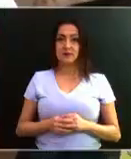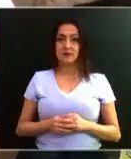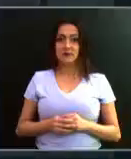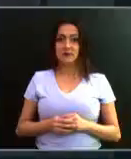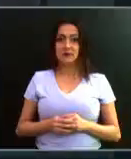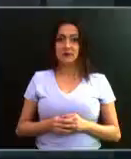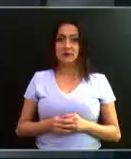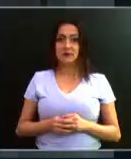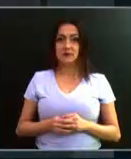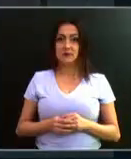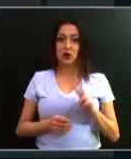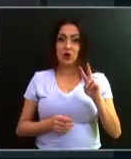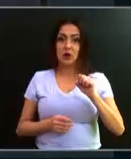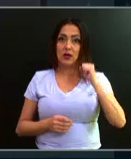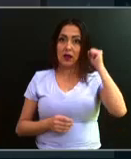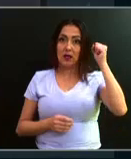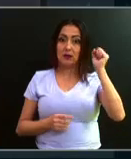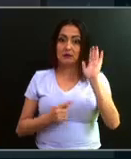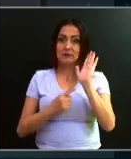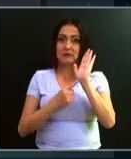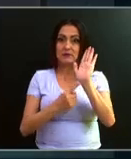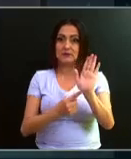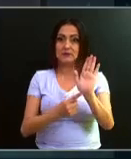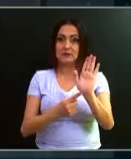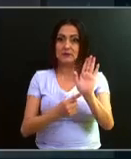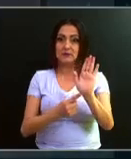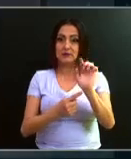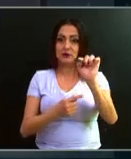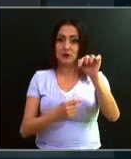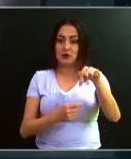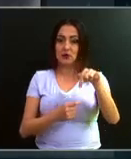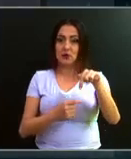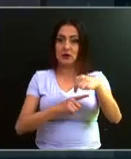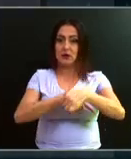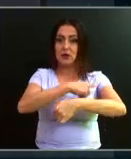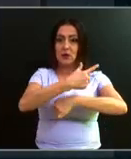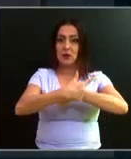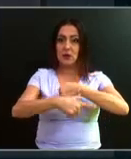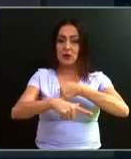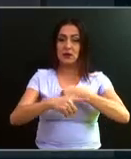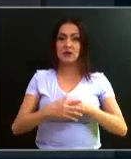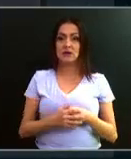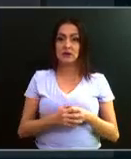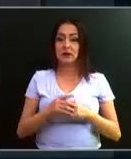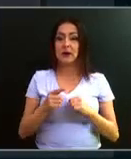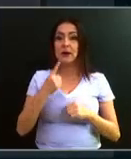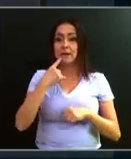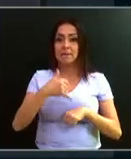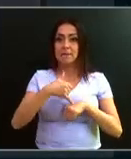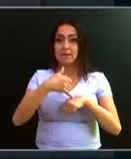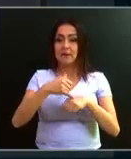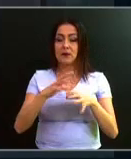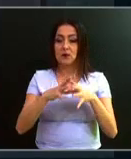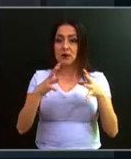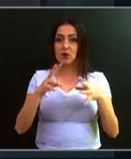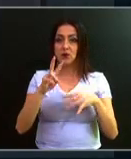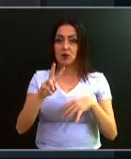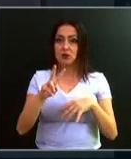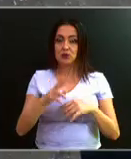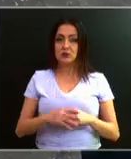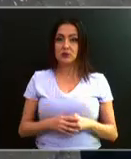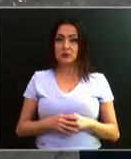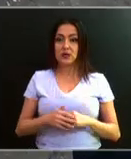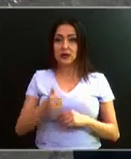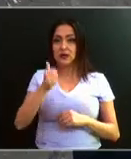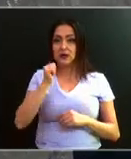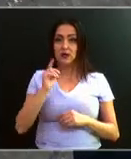Ya son dos ganadores que se presentaron hoy a la Junta a hacer efectivo el premio del acumulado 2 que salió